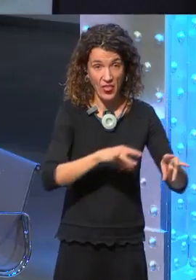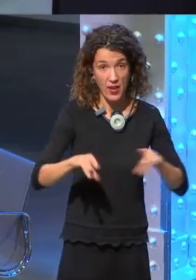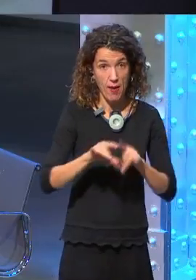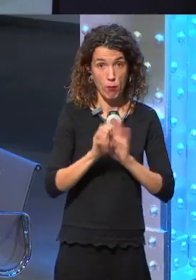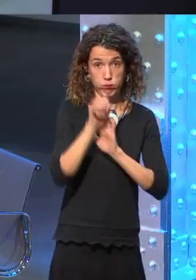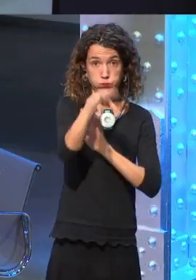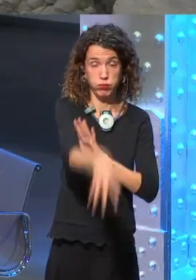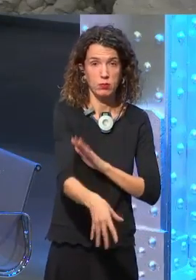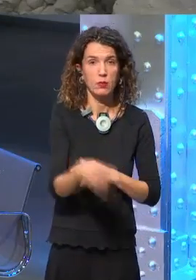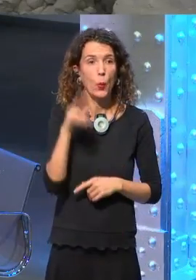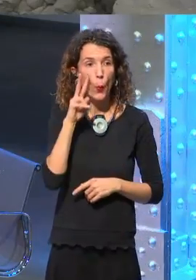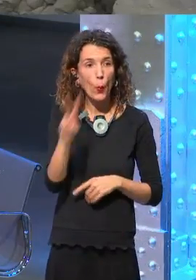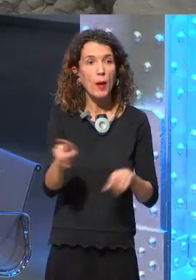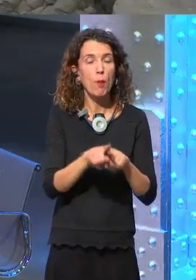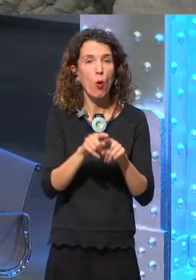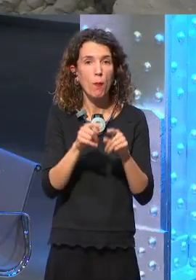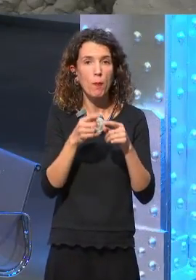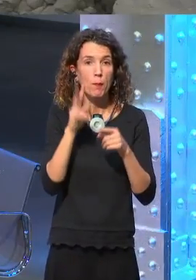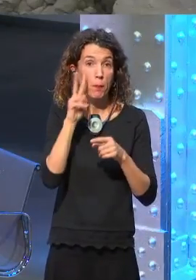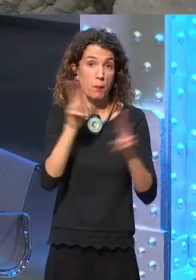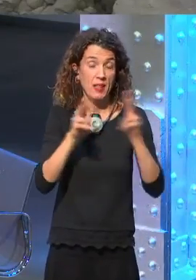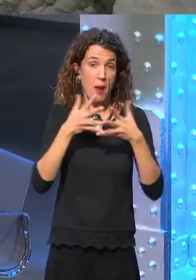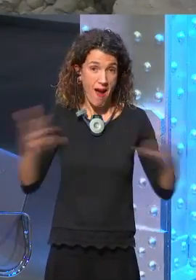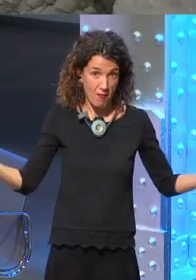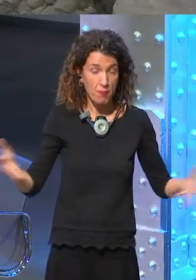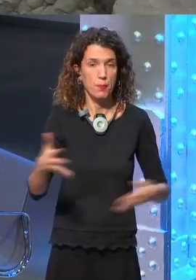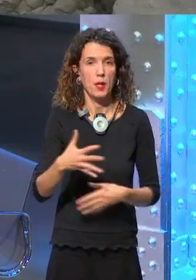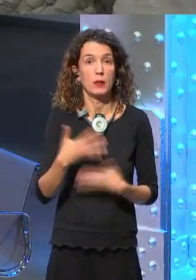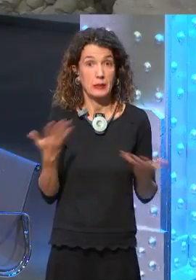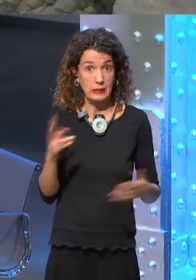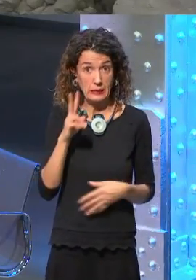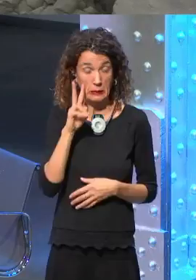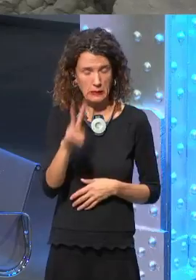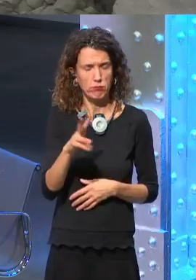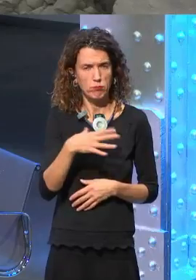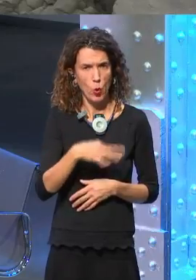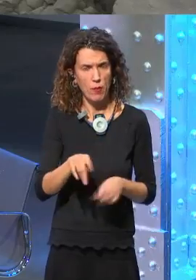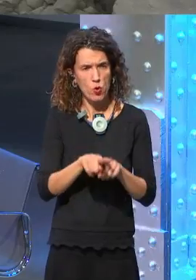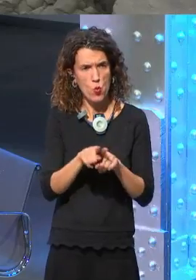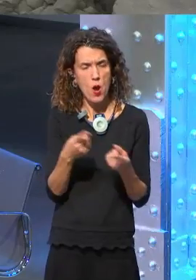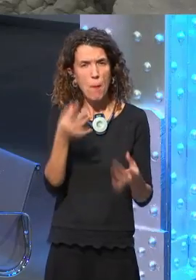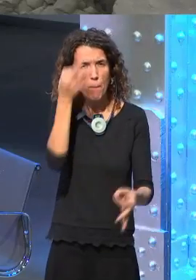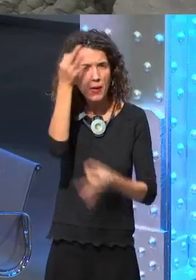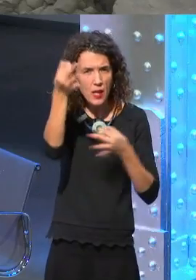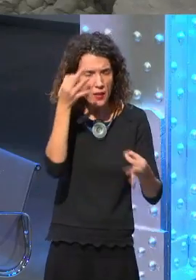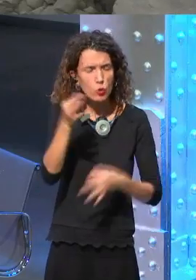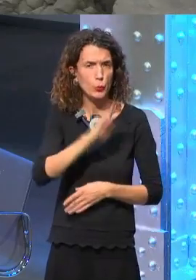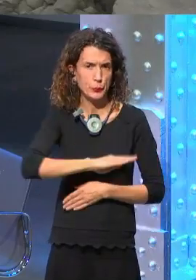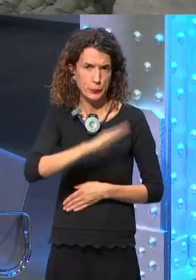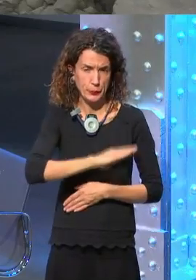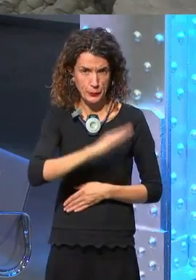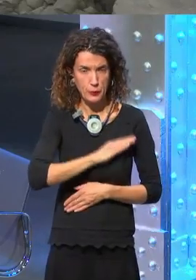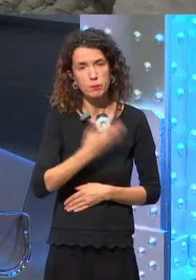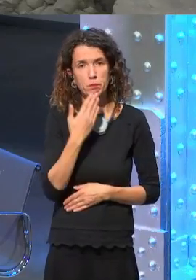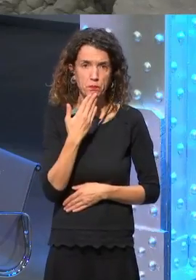cayendo. Aquí hay una vista más amplia. Y como se ve, podemos conseguir una precisión bastante alta. Es